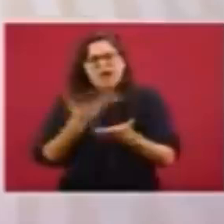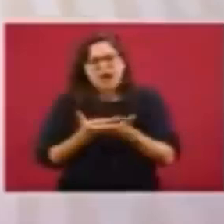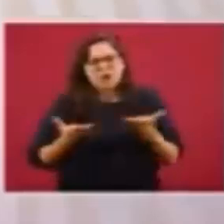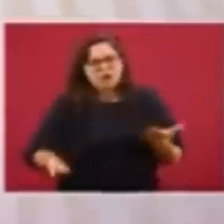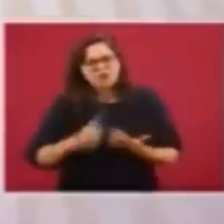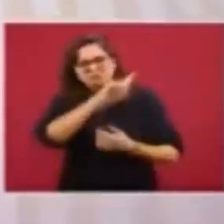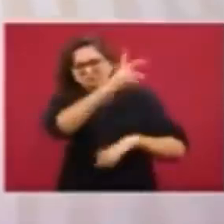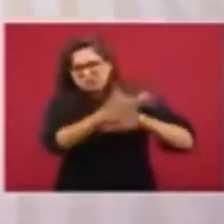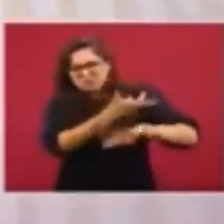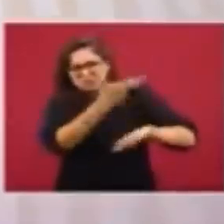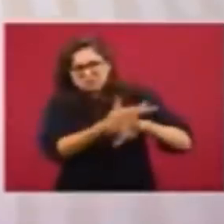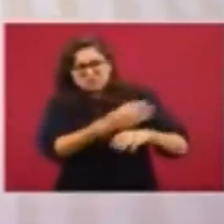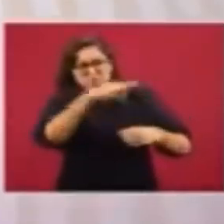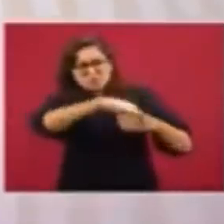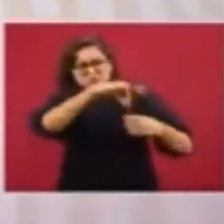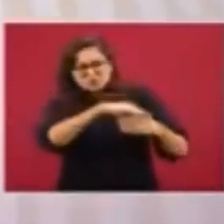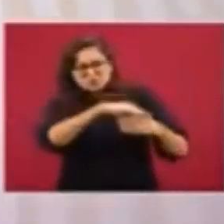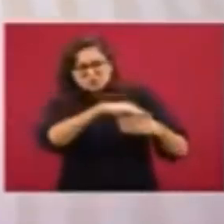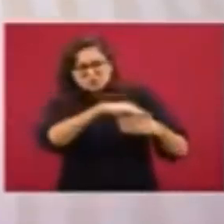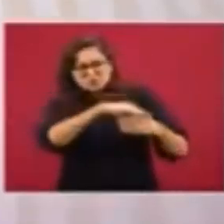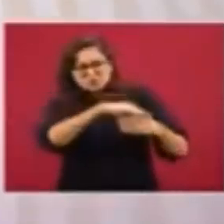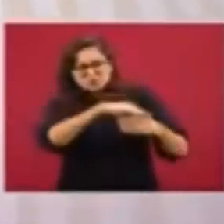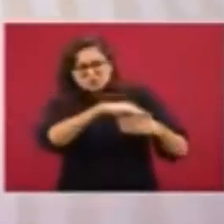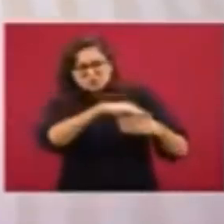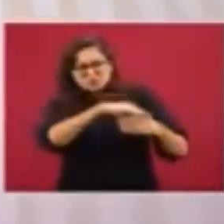¿Cuál es la prisa?